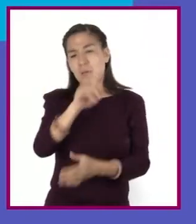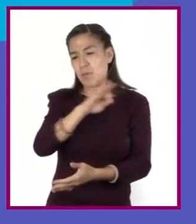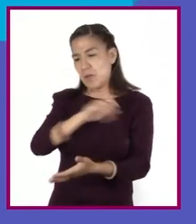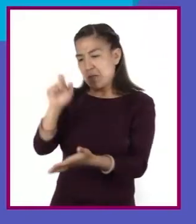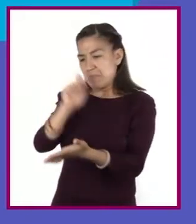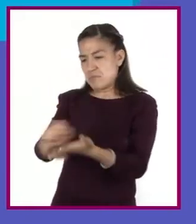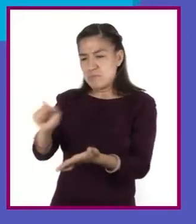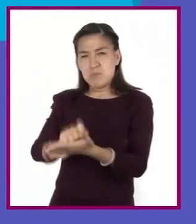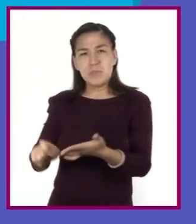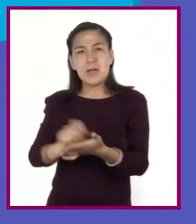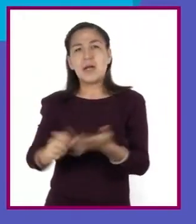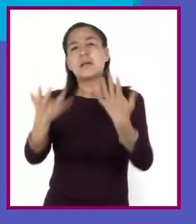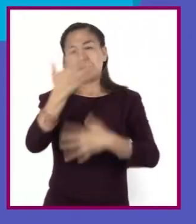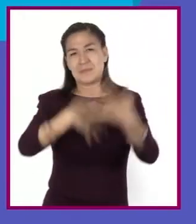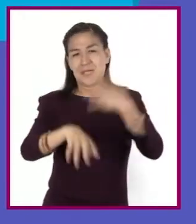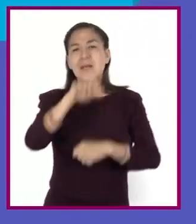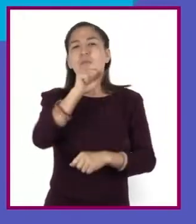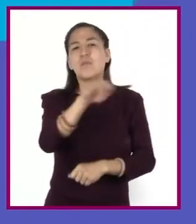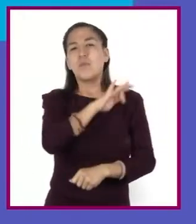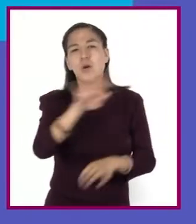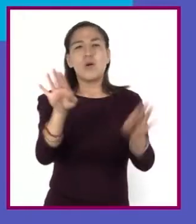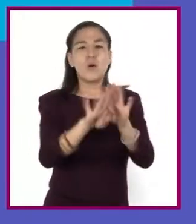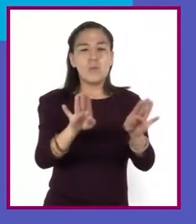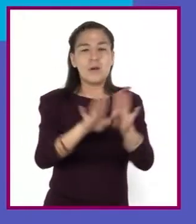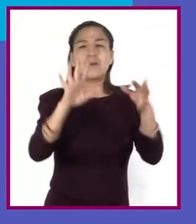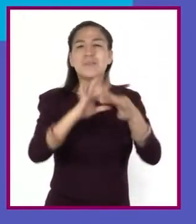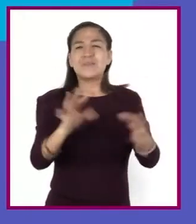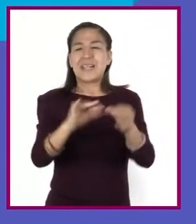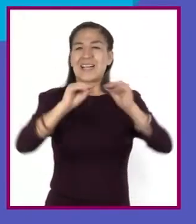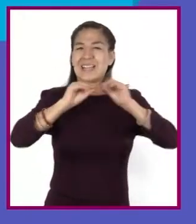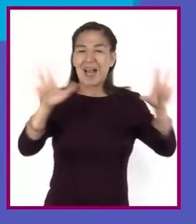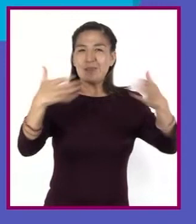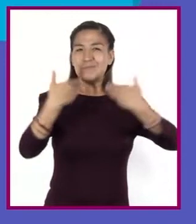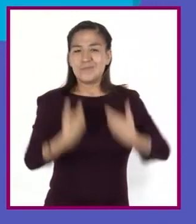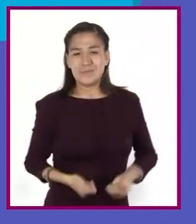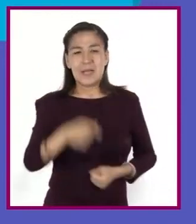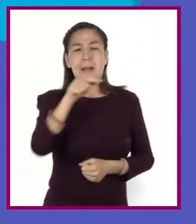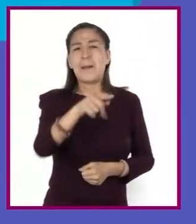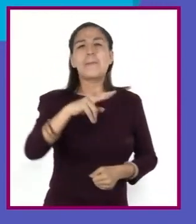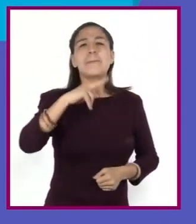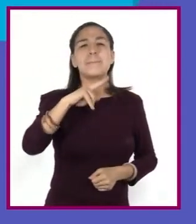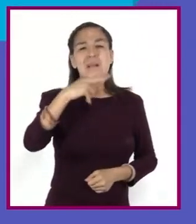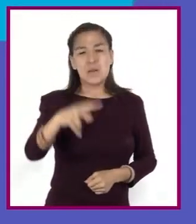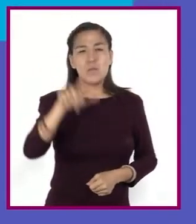ser objetivo, claro y coherente. La palabra deriva del verbo en latín